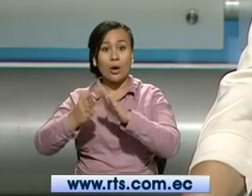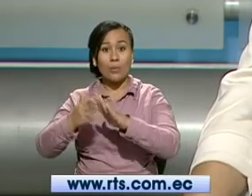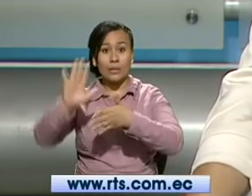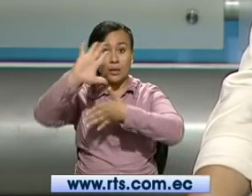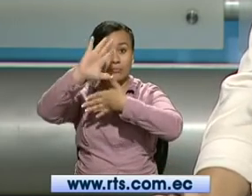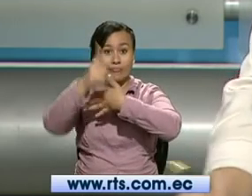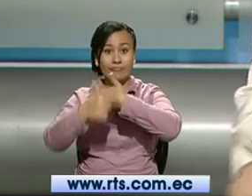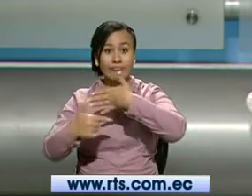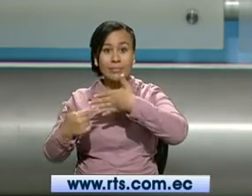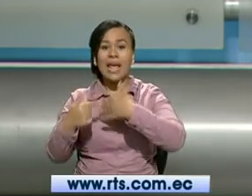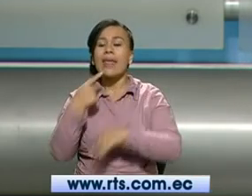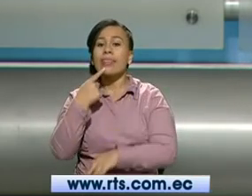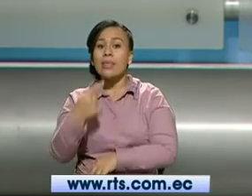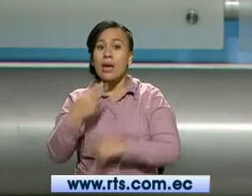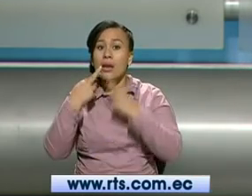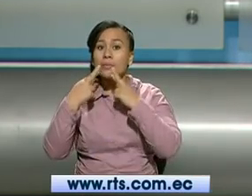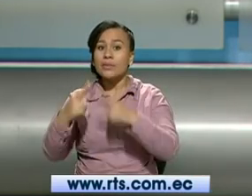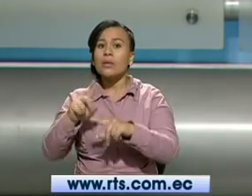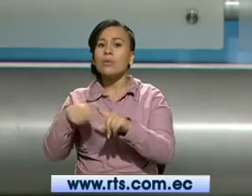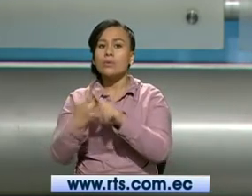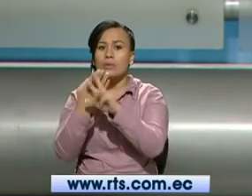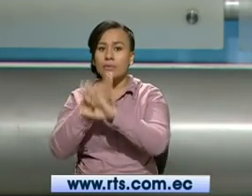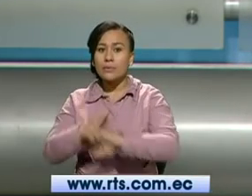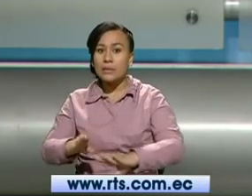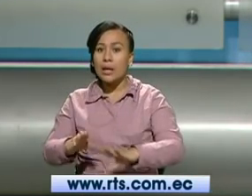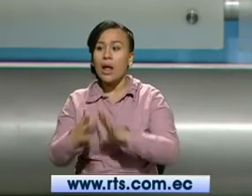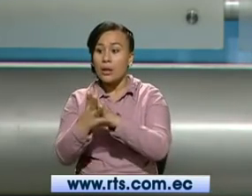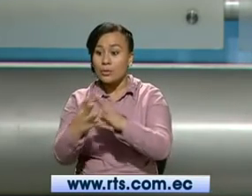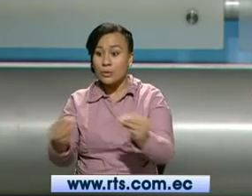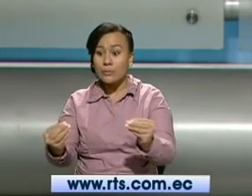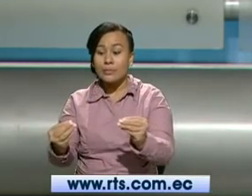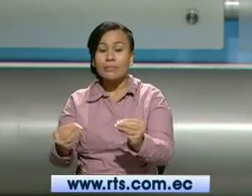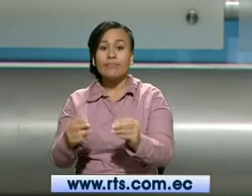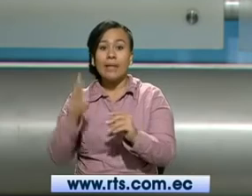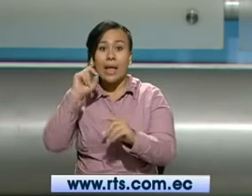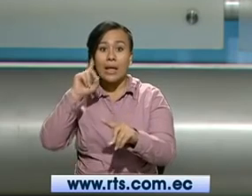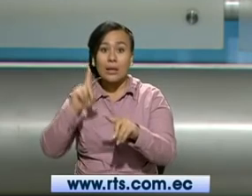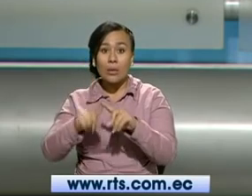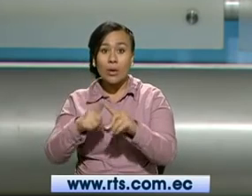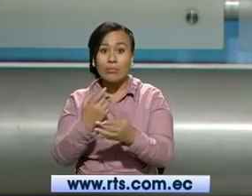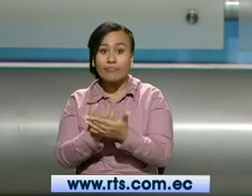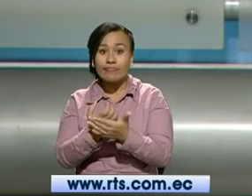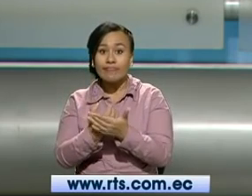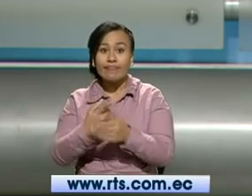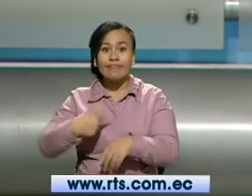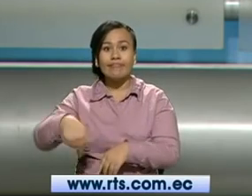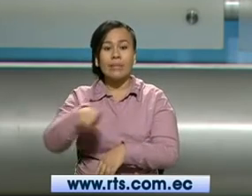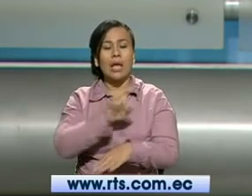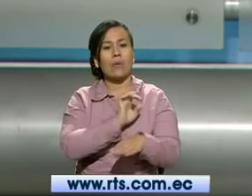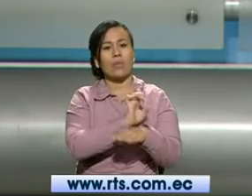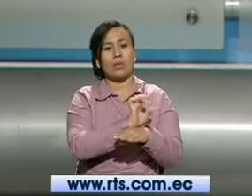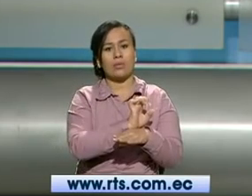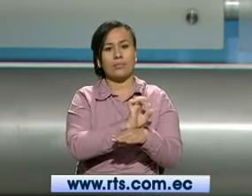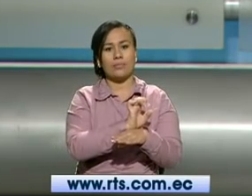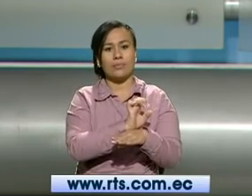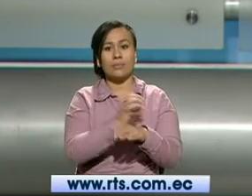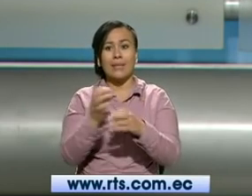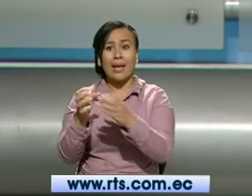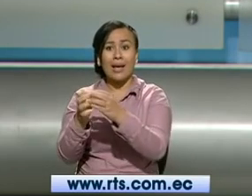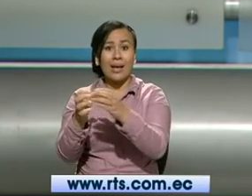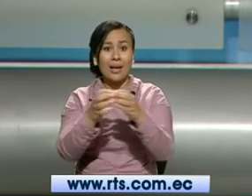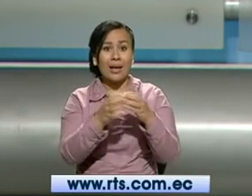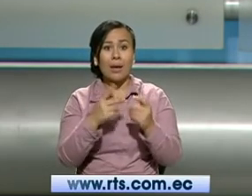Naciones emita la resolución definitiva que resuelva el recurso de consideración presentado por el Ecuador. Sectores de la producción